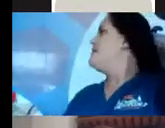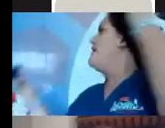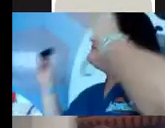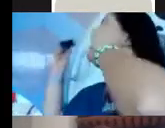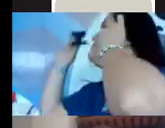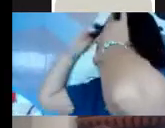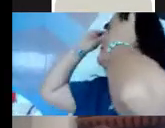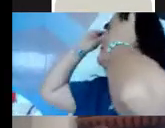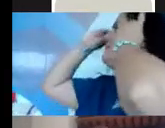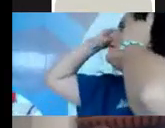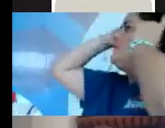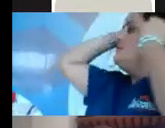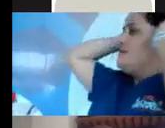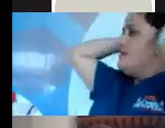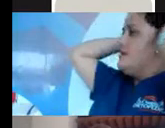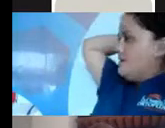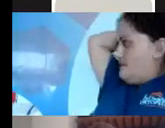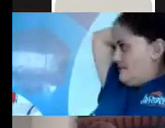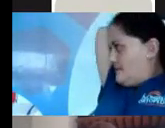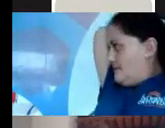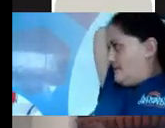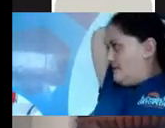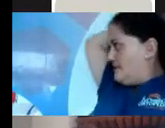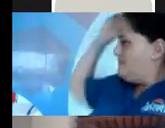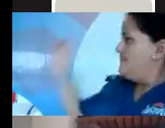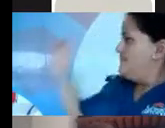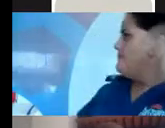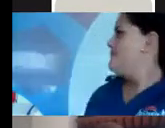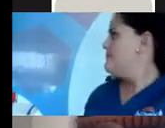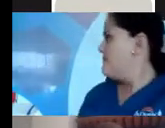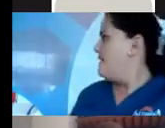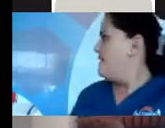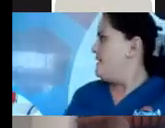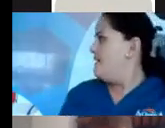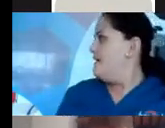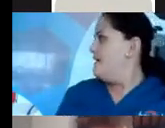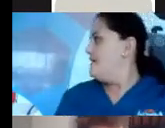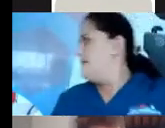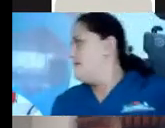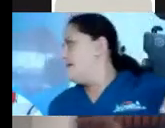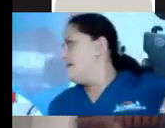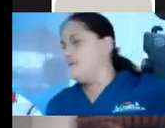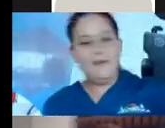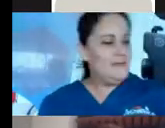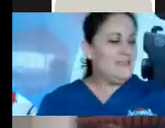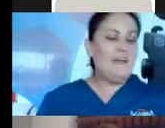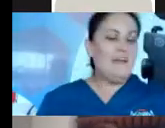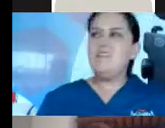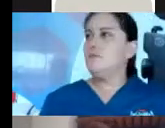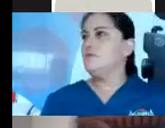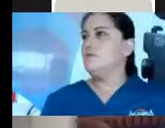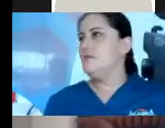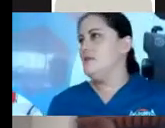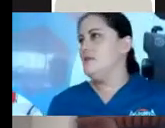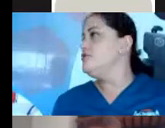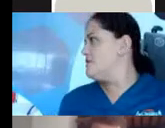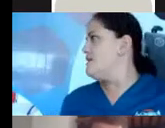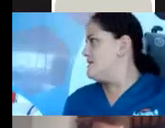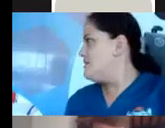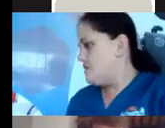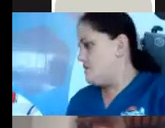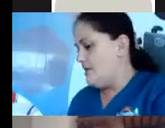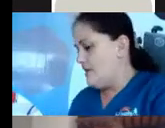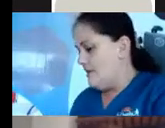de compensación de una pelvis rígida, ajustando más de un lado que del otro, a diferencia de lo que es el tiraje único